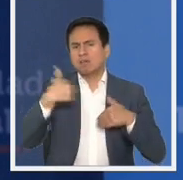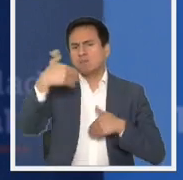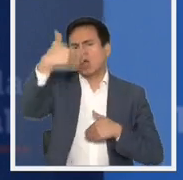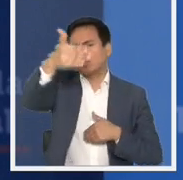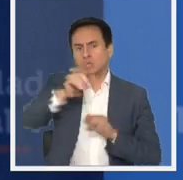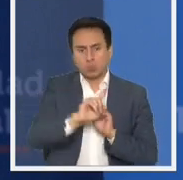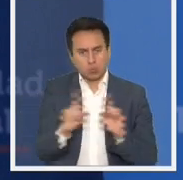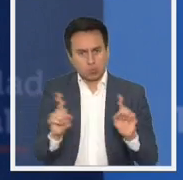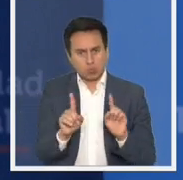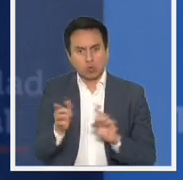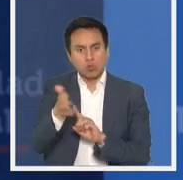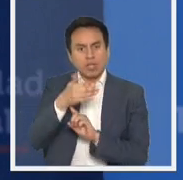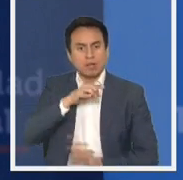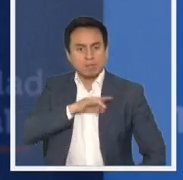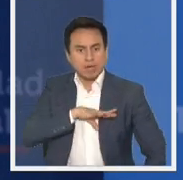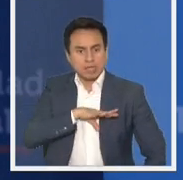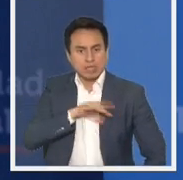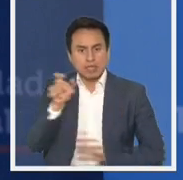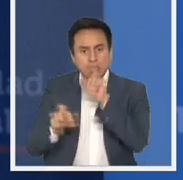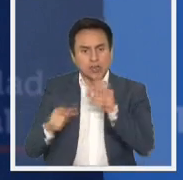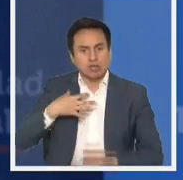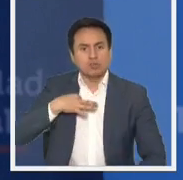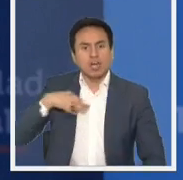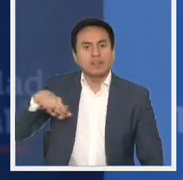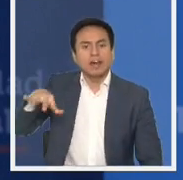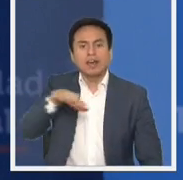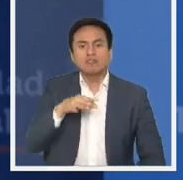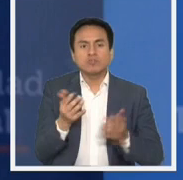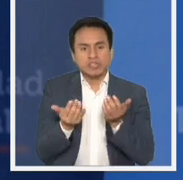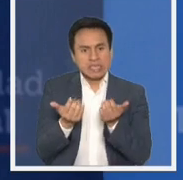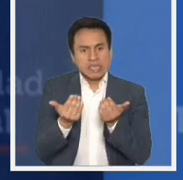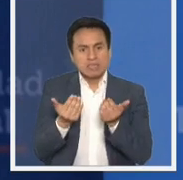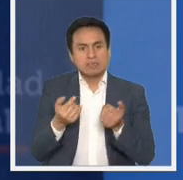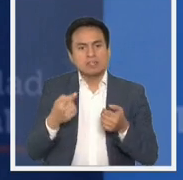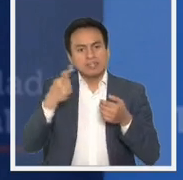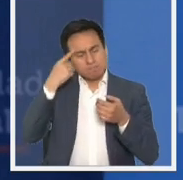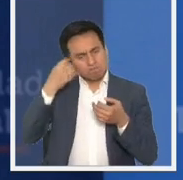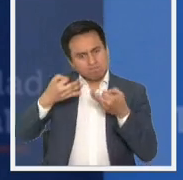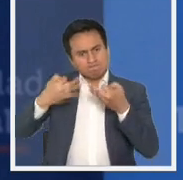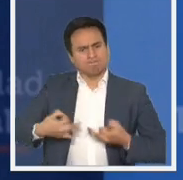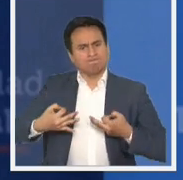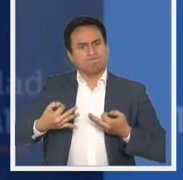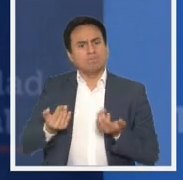nuestra patria nuestros ciudadanos requieren certezas